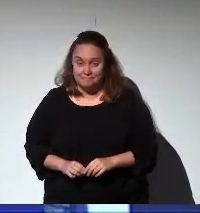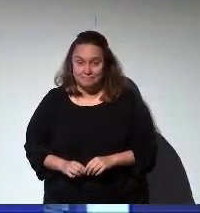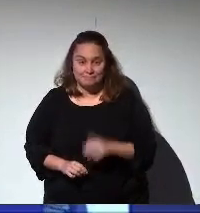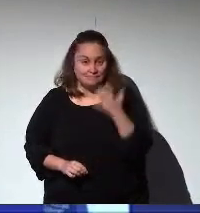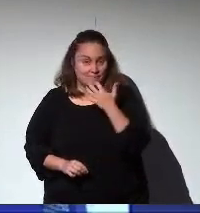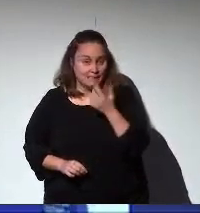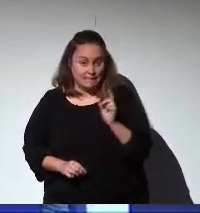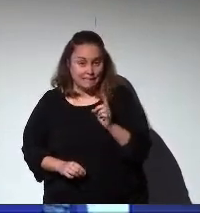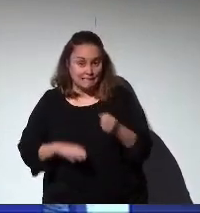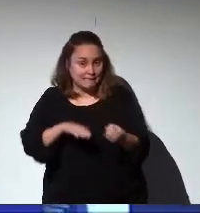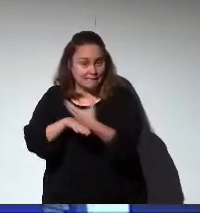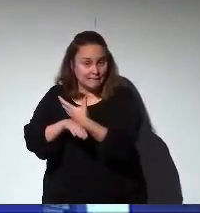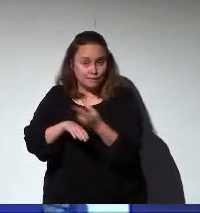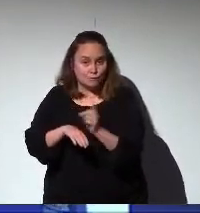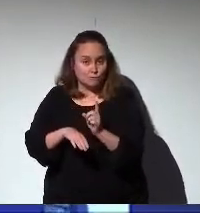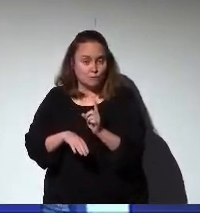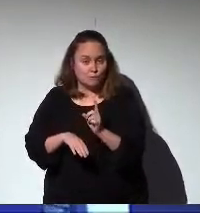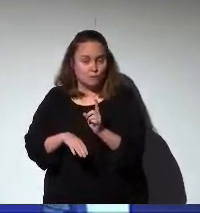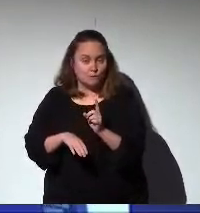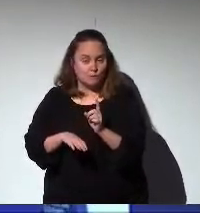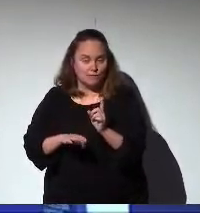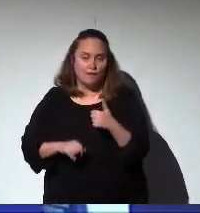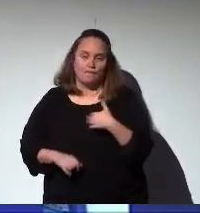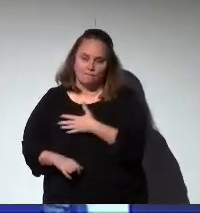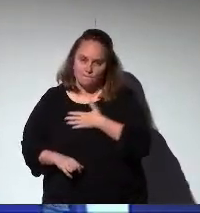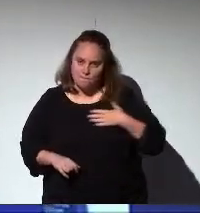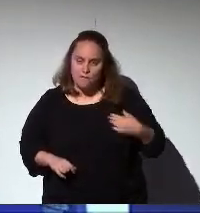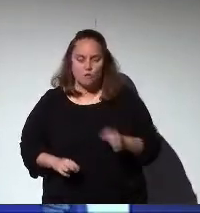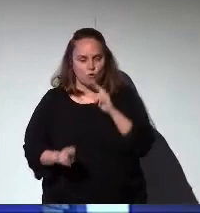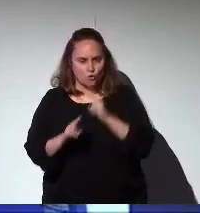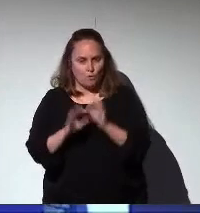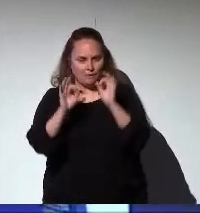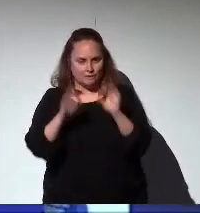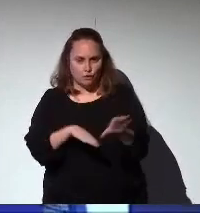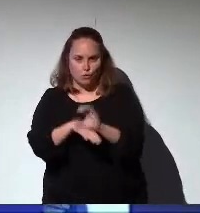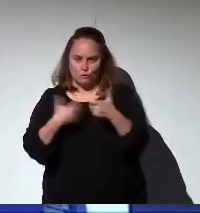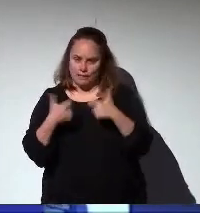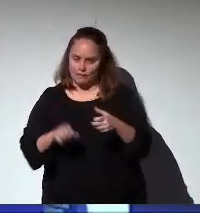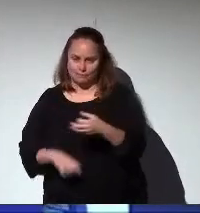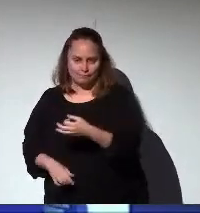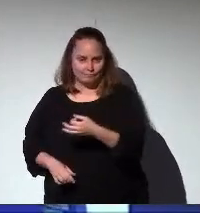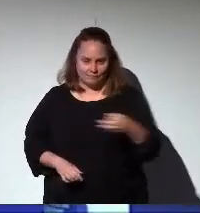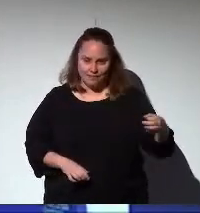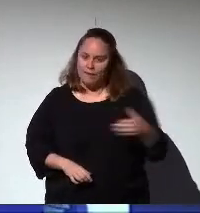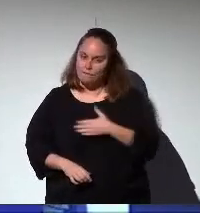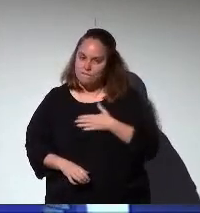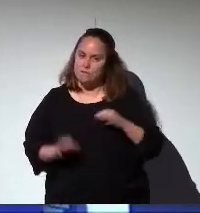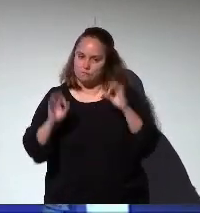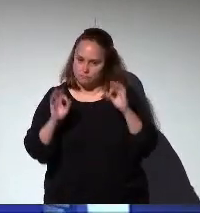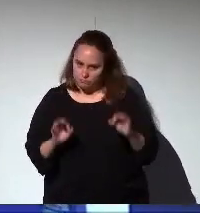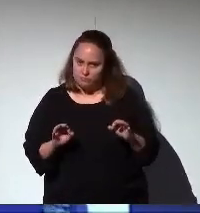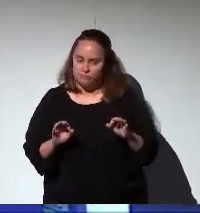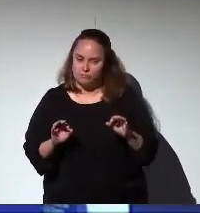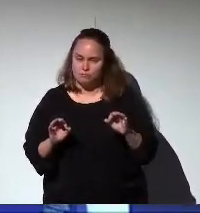Bueno, mira, pues si no, nosotros mismos no, porque me gustaría que fuera correctísimo la manera en que lo